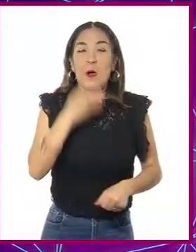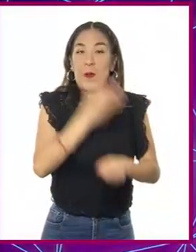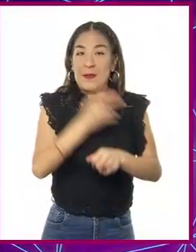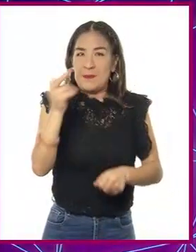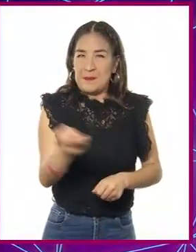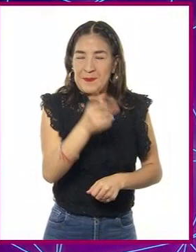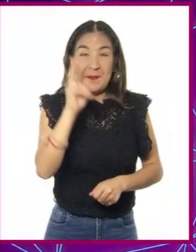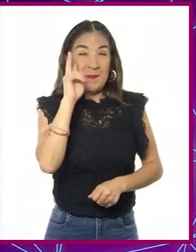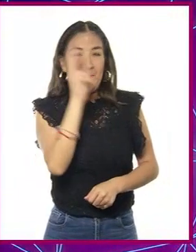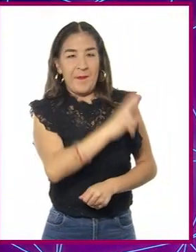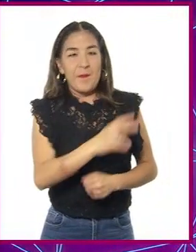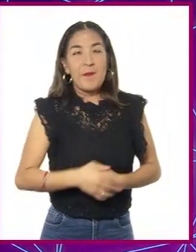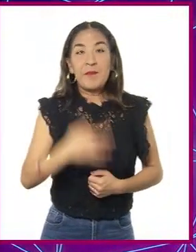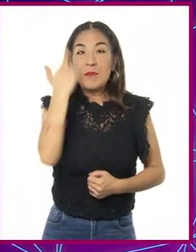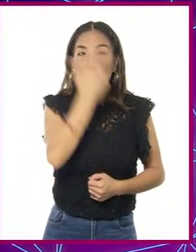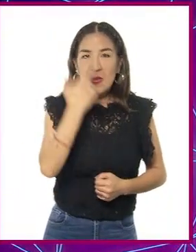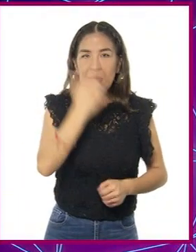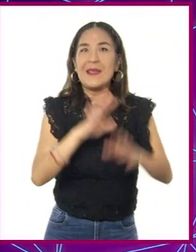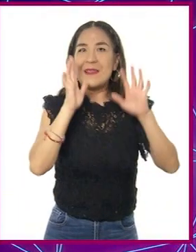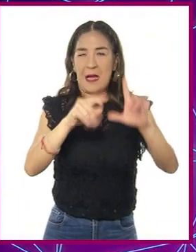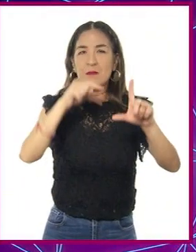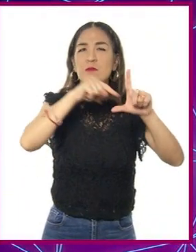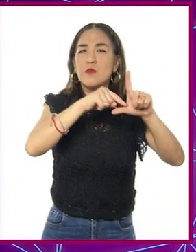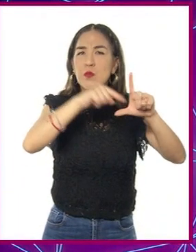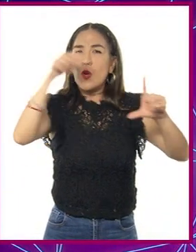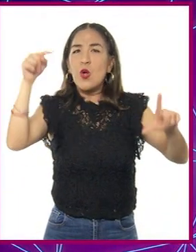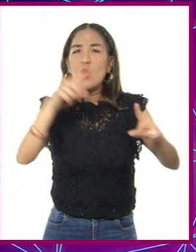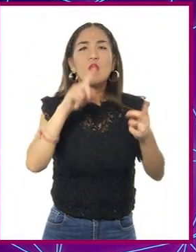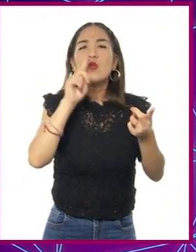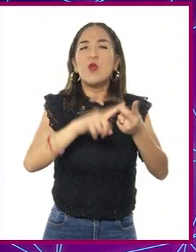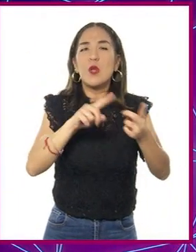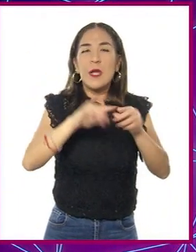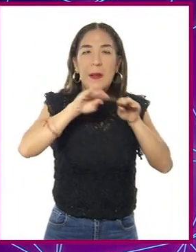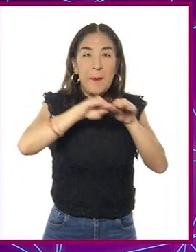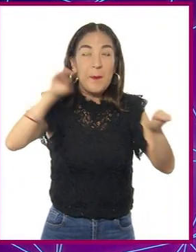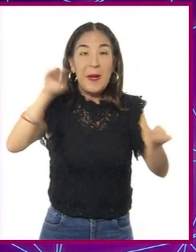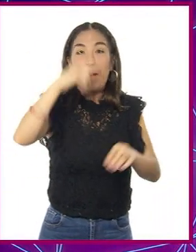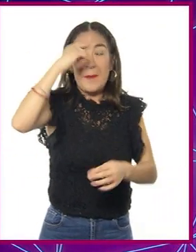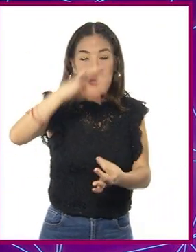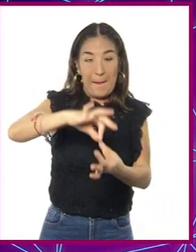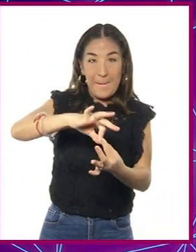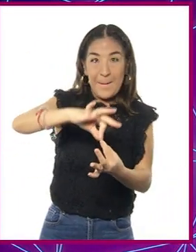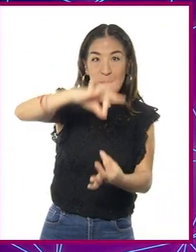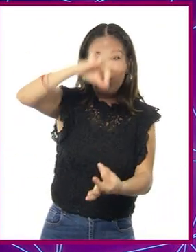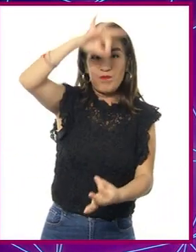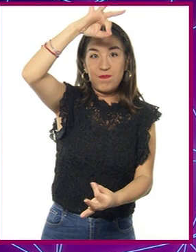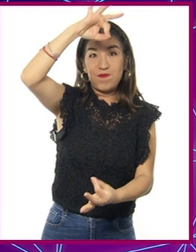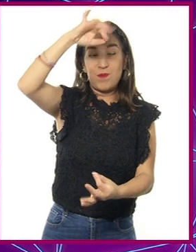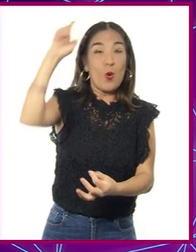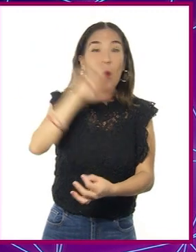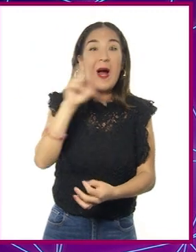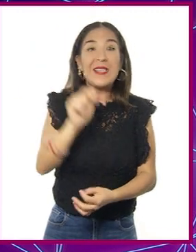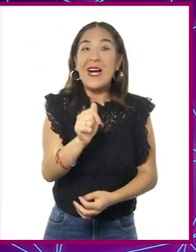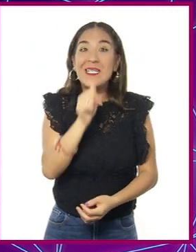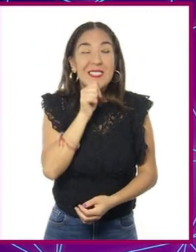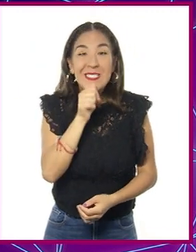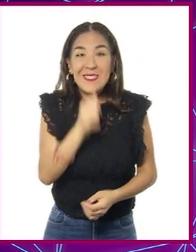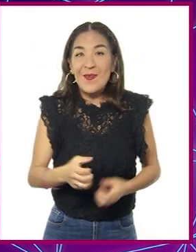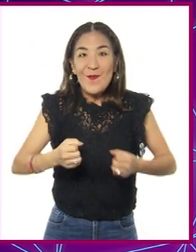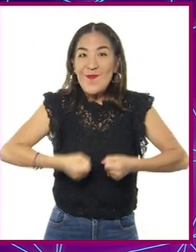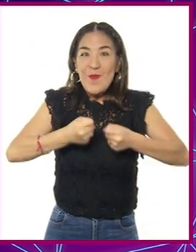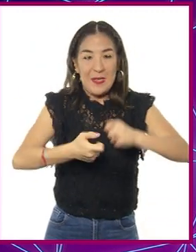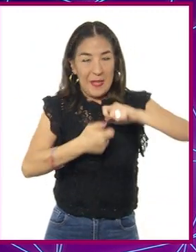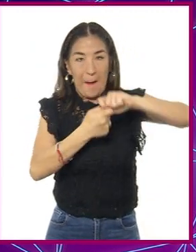Tras analizar la gráfica, ¿en dónde se localiza la longitud de estiramiento del resorte cuando aún no se le aplica